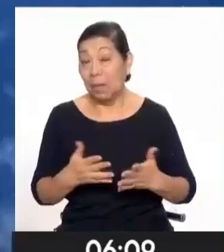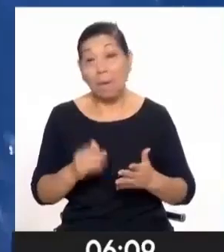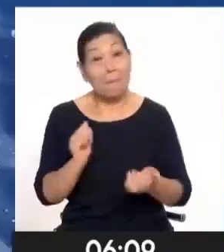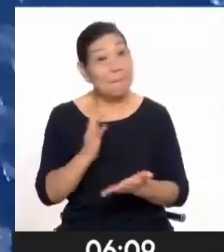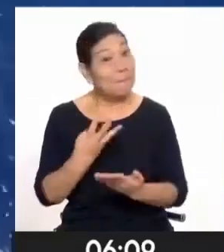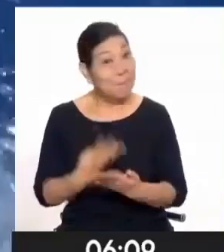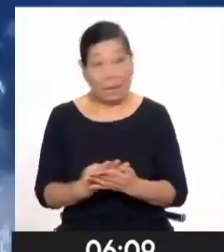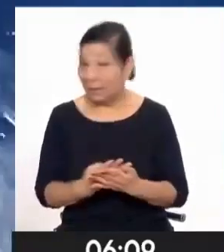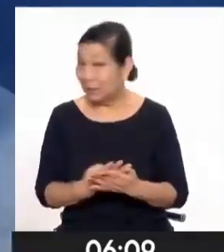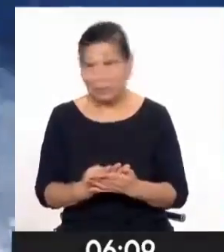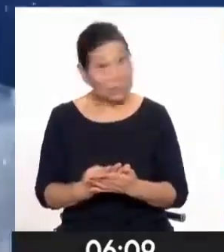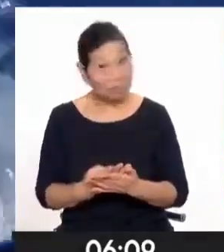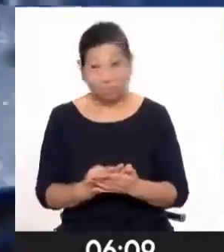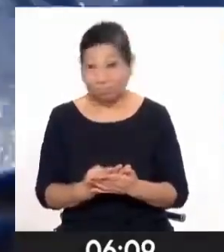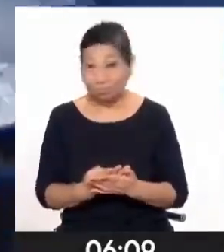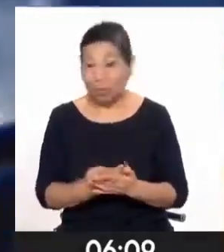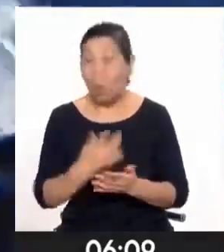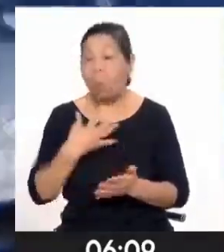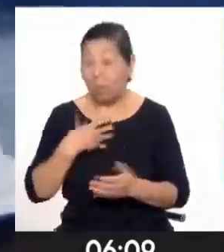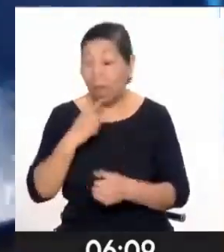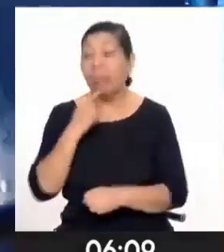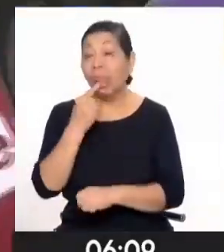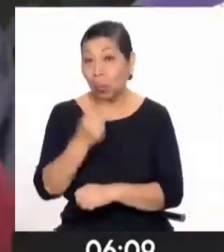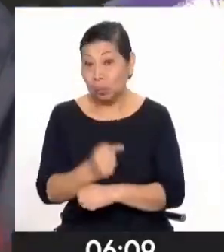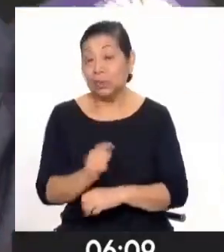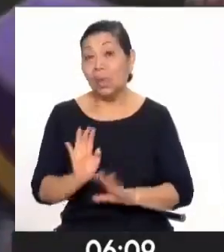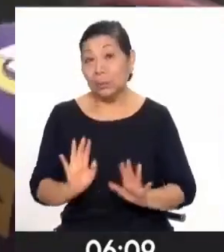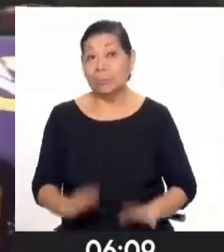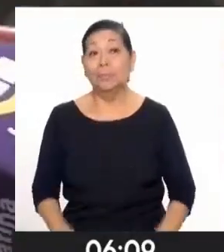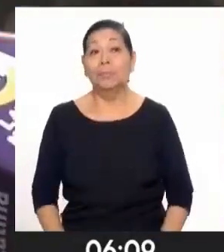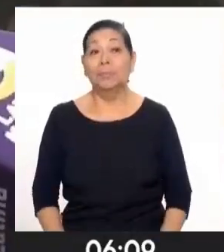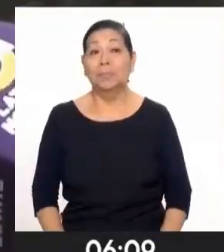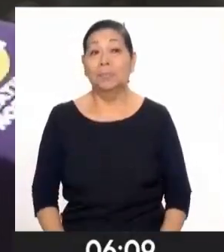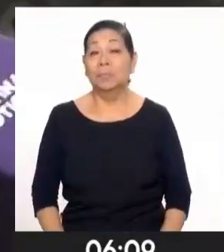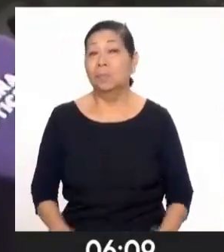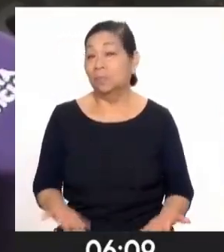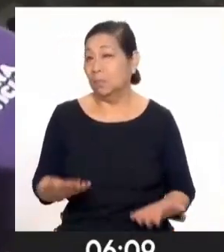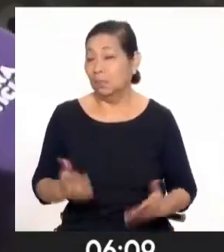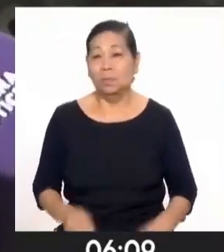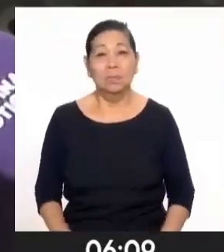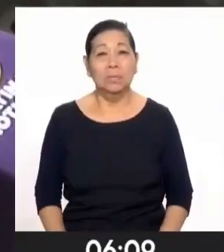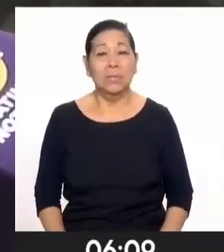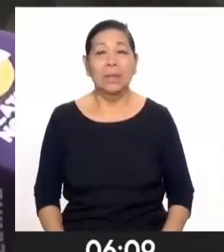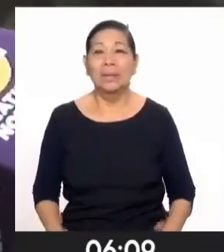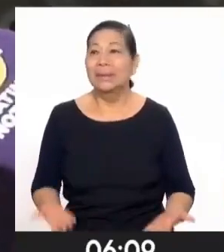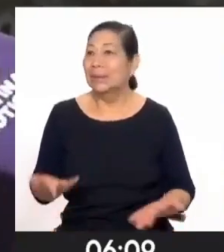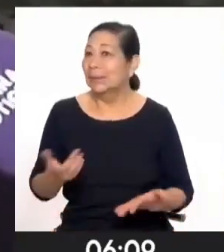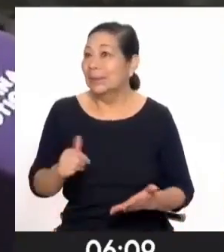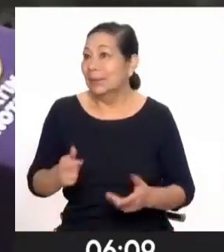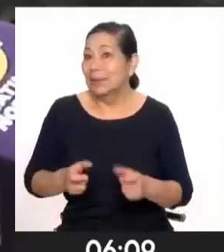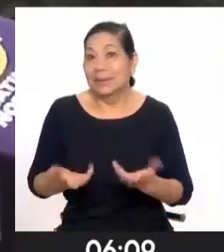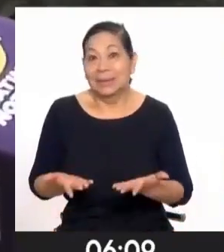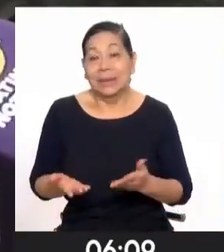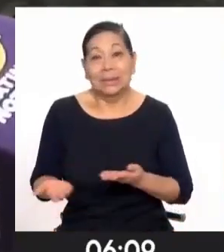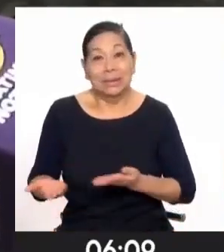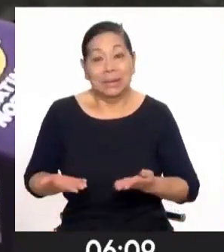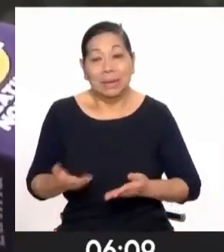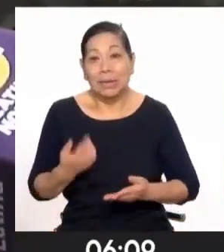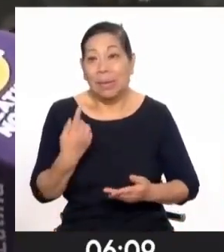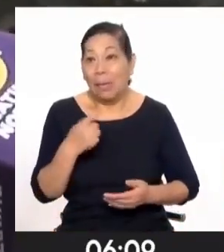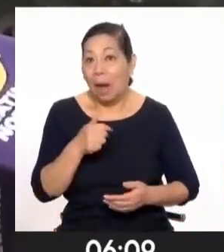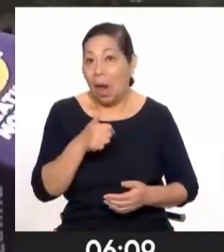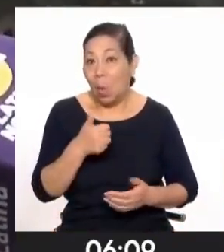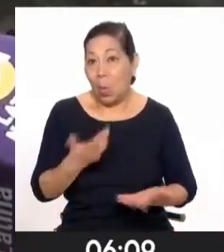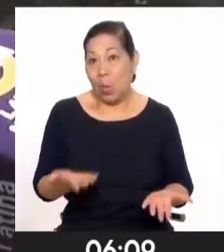penales los funcionarios podían ser denunciados estamos hablando del delito de entorpecimiento al funcionamiento de servicios públicos